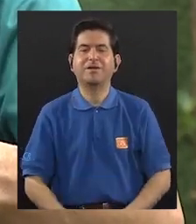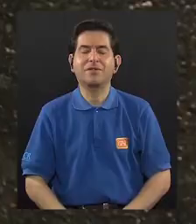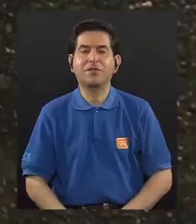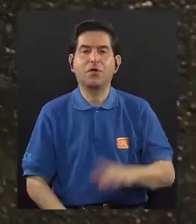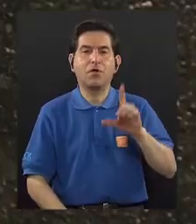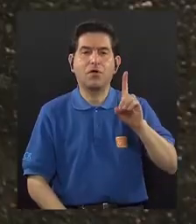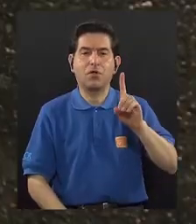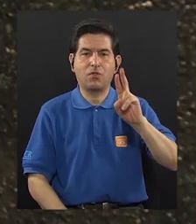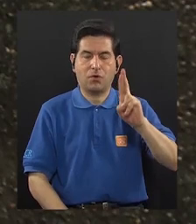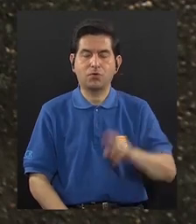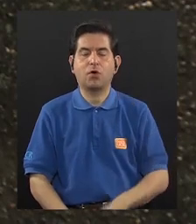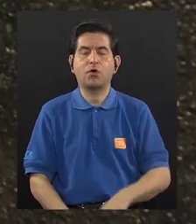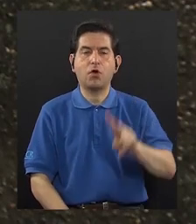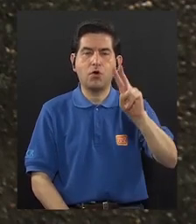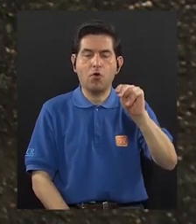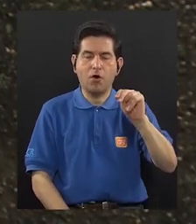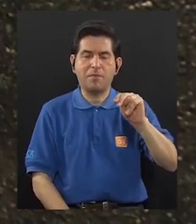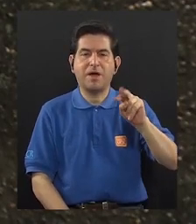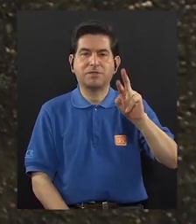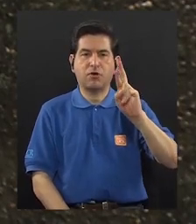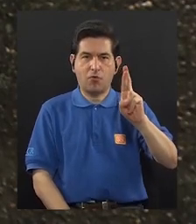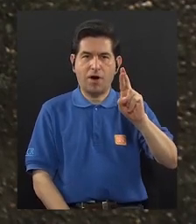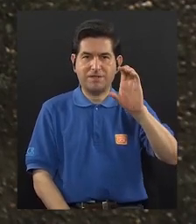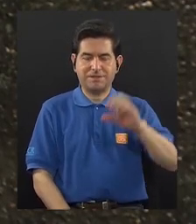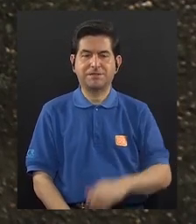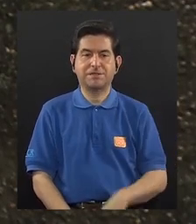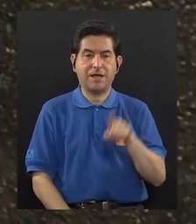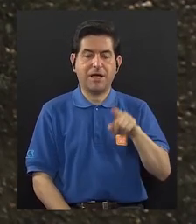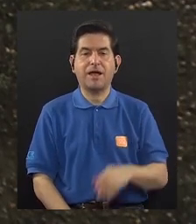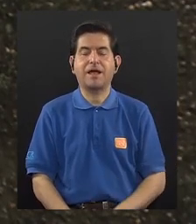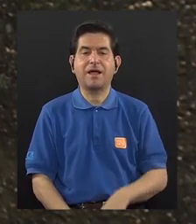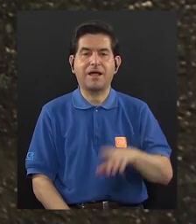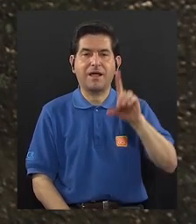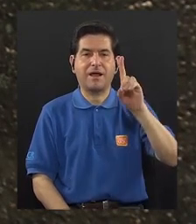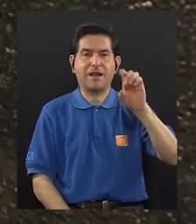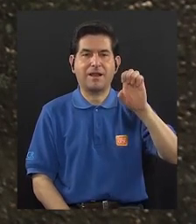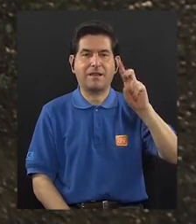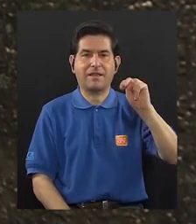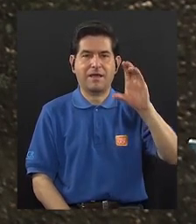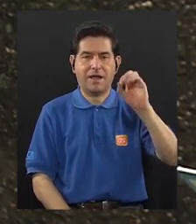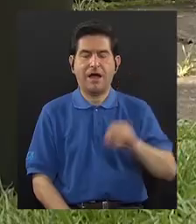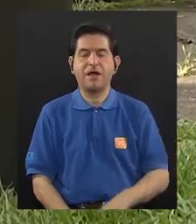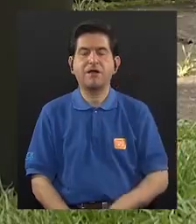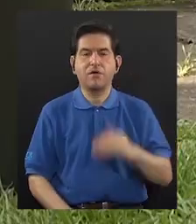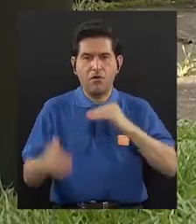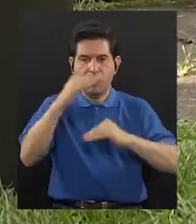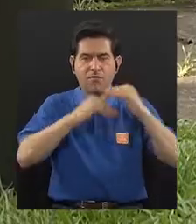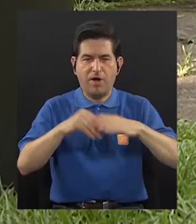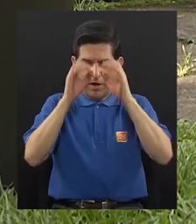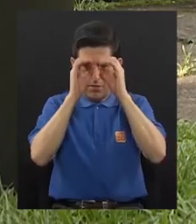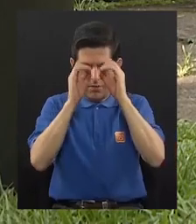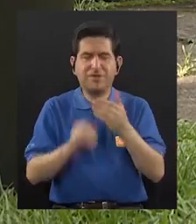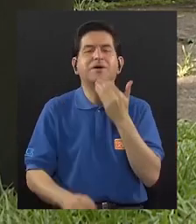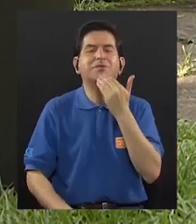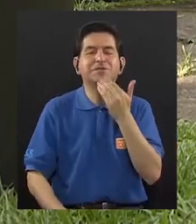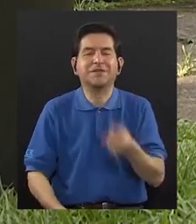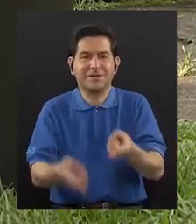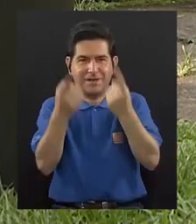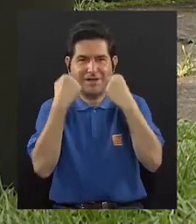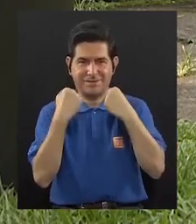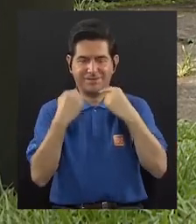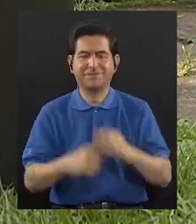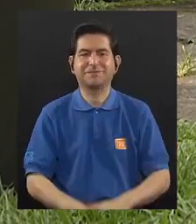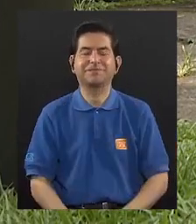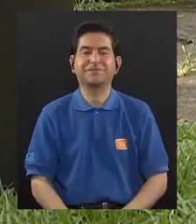del doctor norman rojas con campus quien es decano de la facultad de microbiología donde muchas gracias por aceptar la invitación